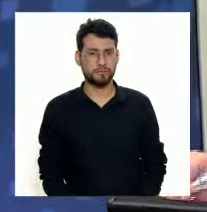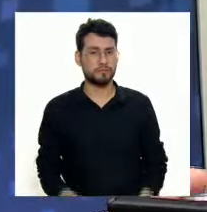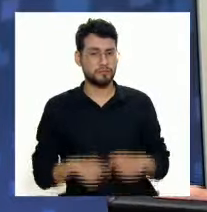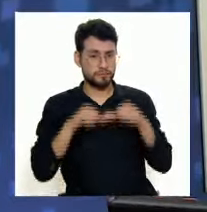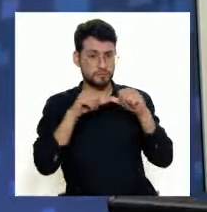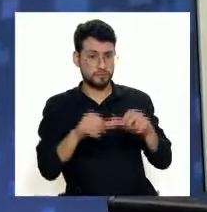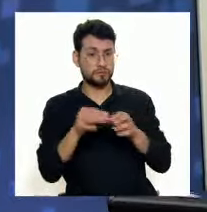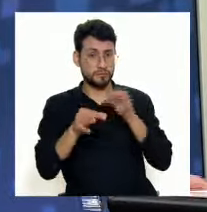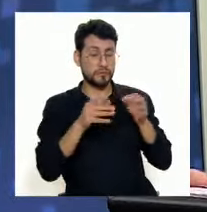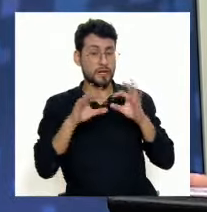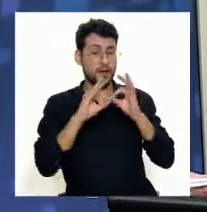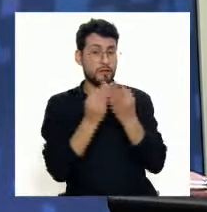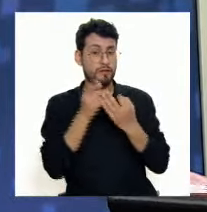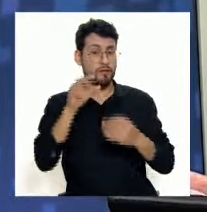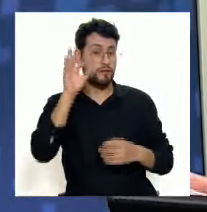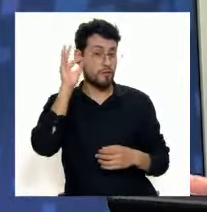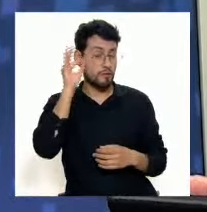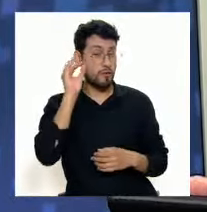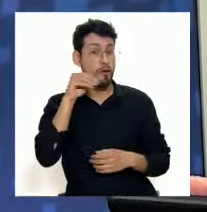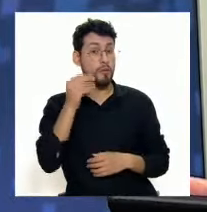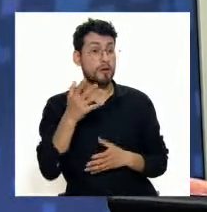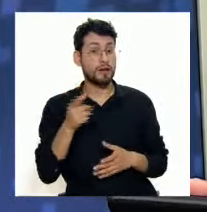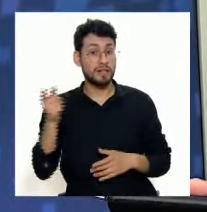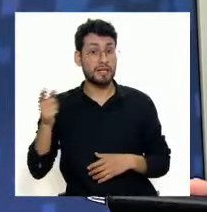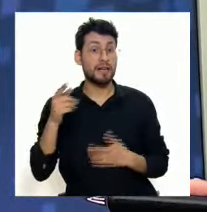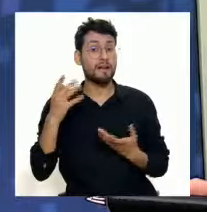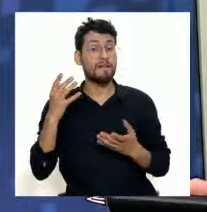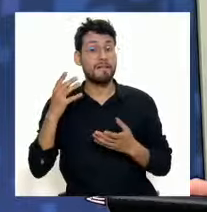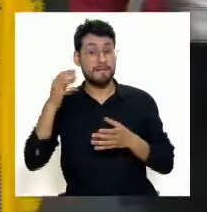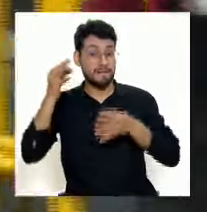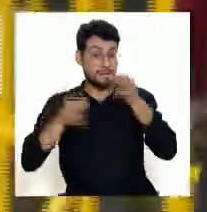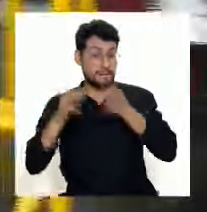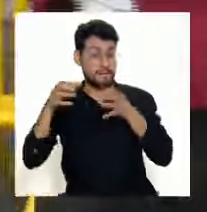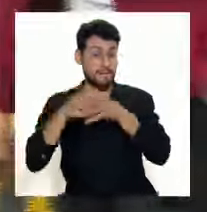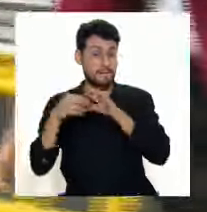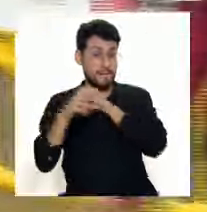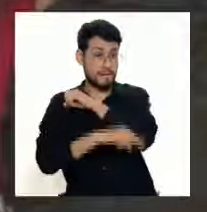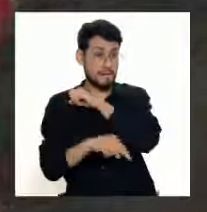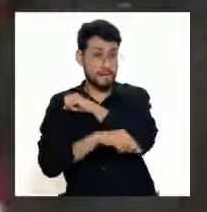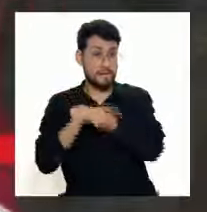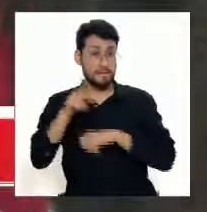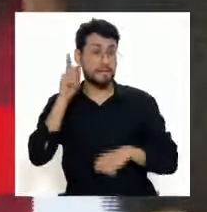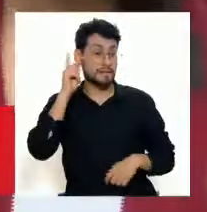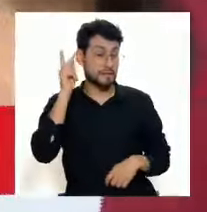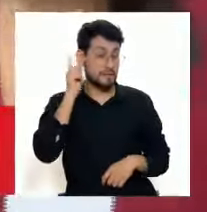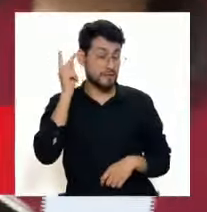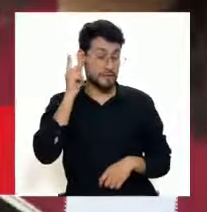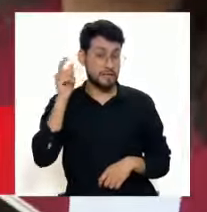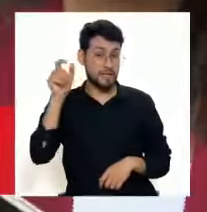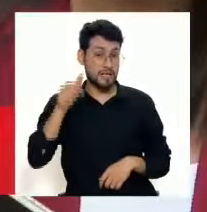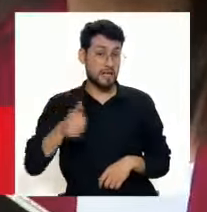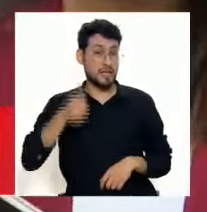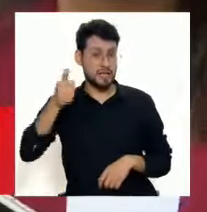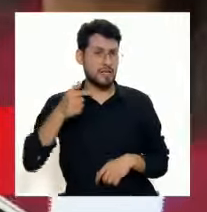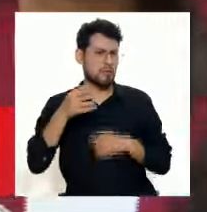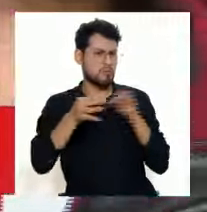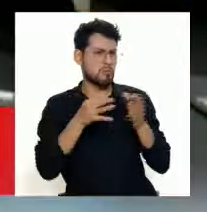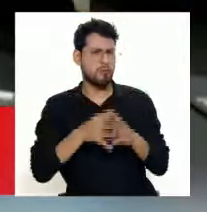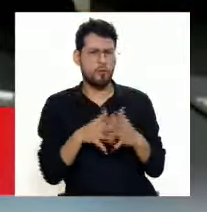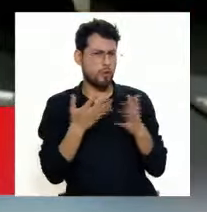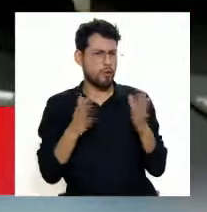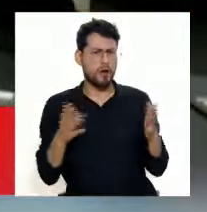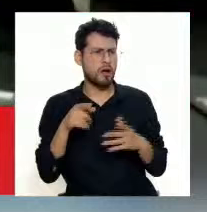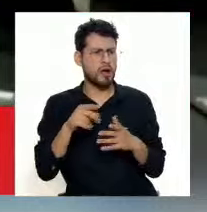Bueno, seguimos hablando de la familia Fujimori porque a su salida de la Corte Superior Nacional, la lideresa de Fuerza Popular, Keiko Fujimori, afirmó que no